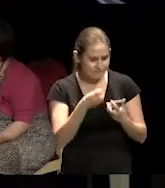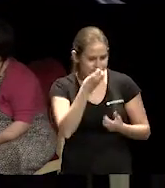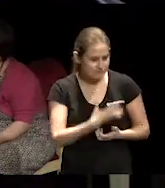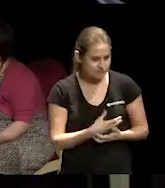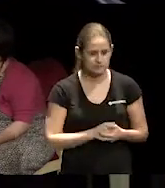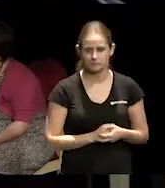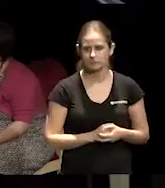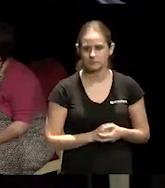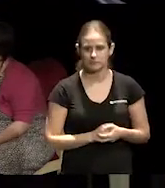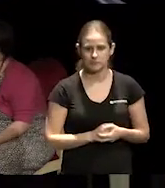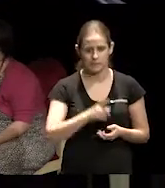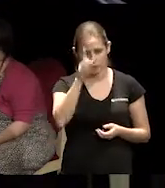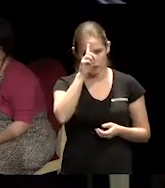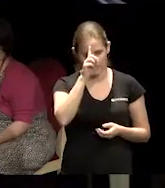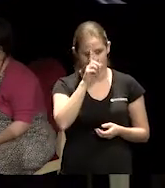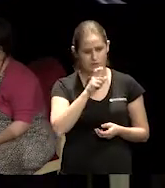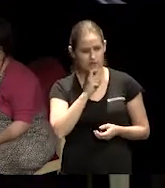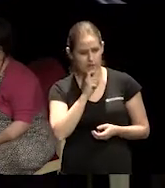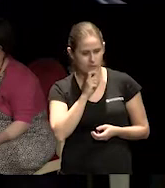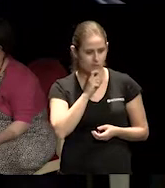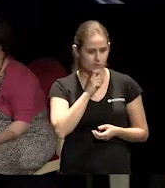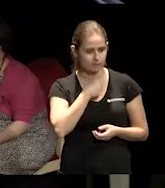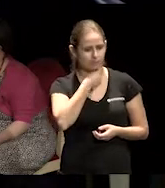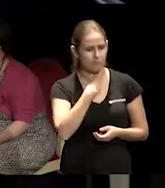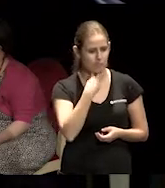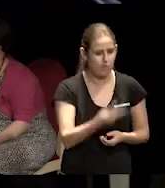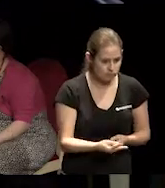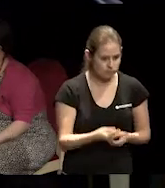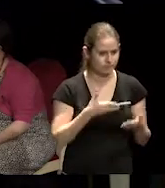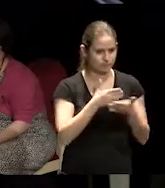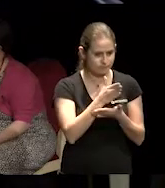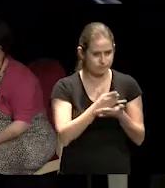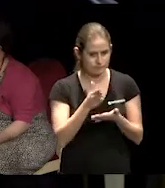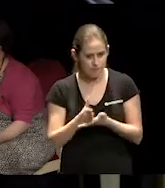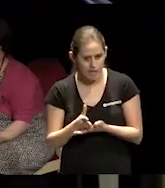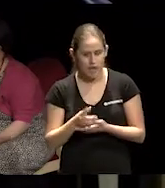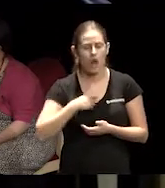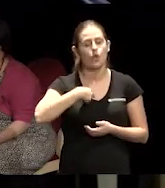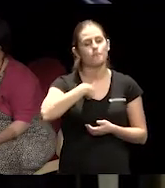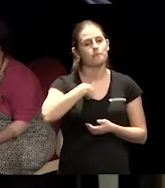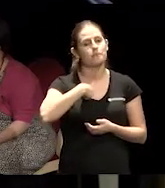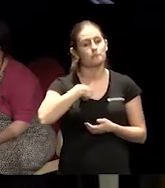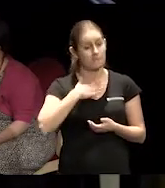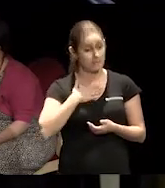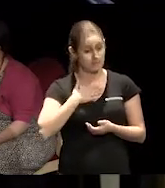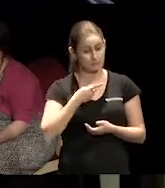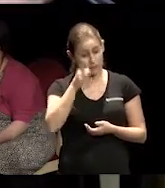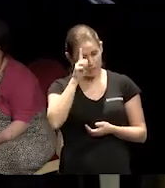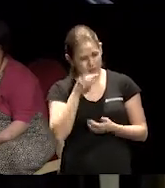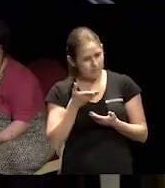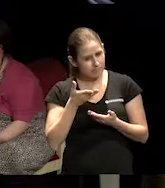No sabía muy bien qué hacer ni... No sabía muy bien qué hacer ni cómo hacerlo y